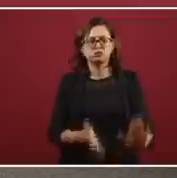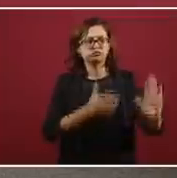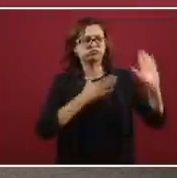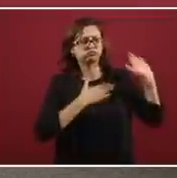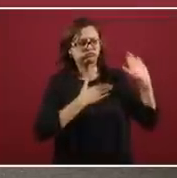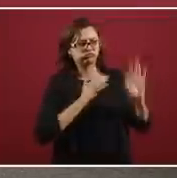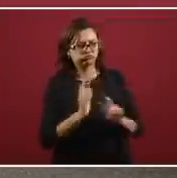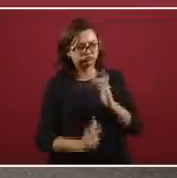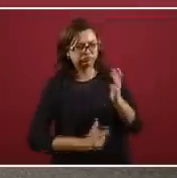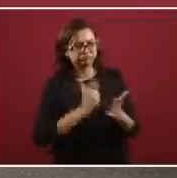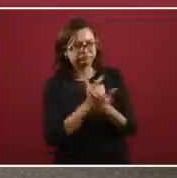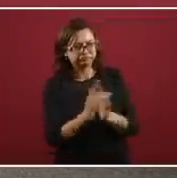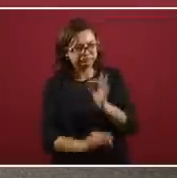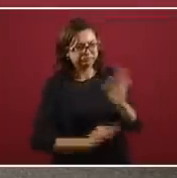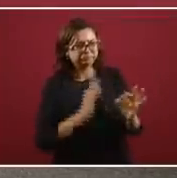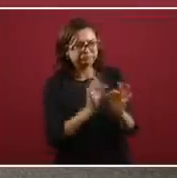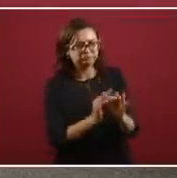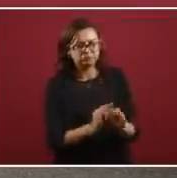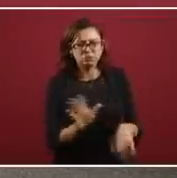es un pueblo honesto,